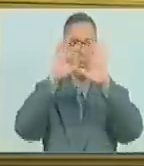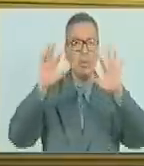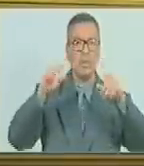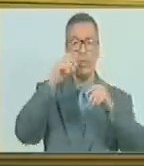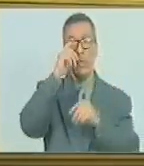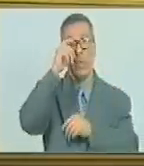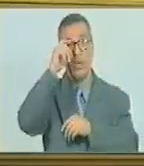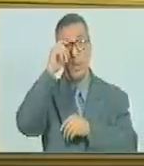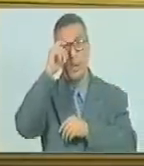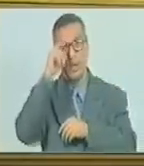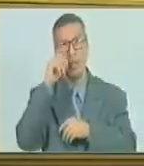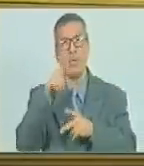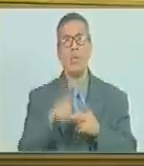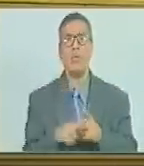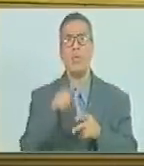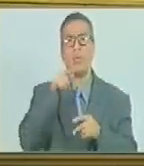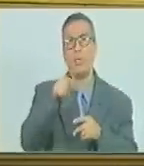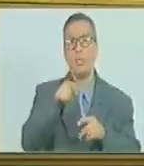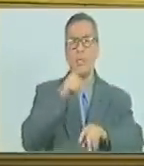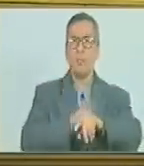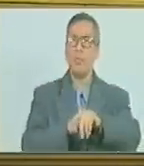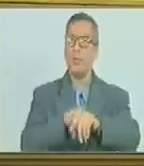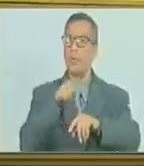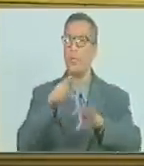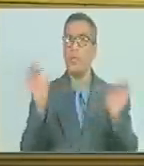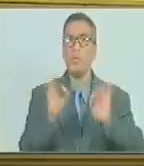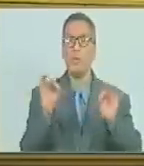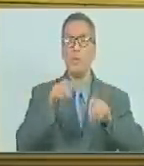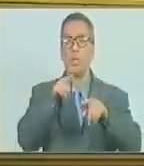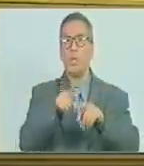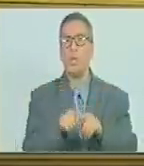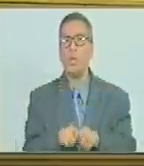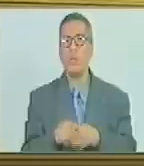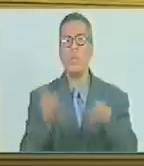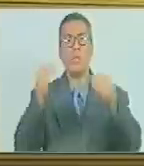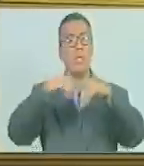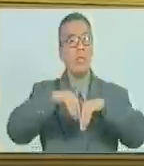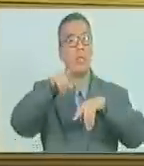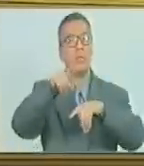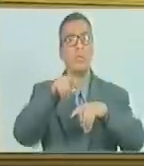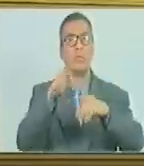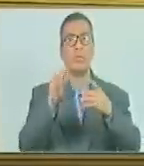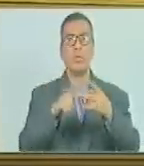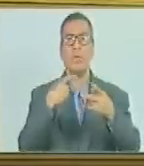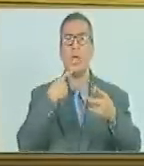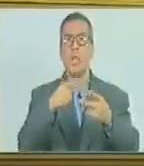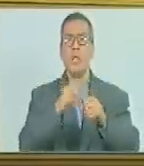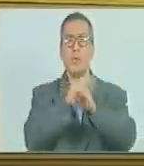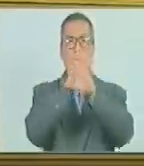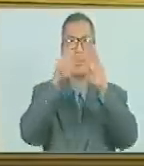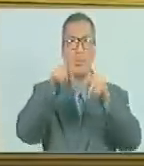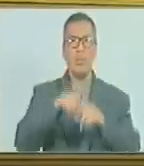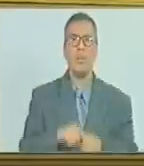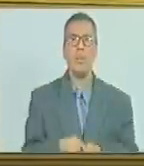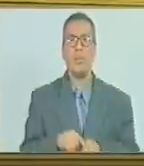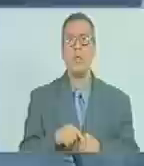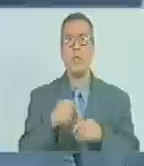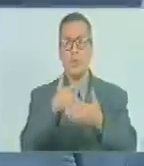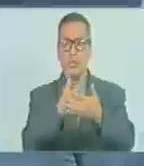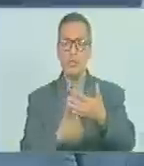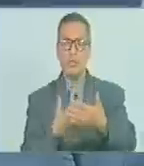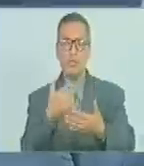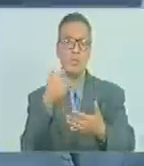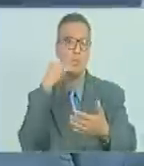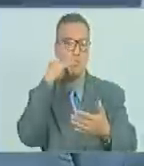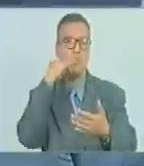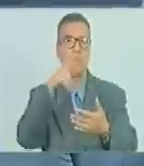Transparente, prístino. A estas alturas no hay unos resultados, porque ¿sabes cuál es un resultado fehaciente? No es el que tienes tú ahí, Ricardo, en tu teléfono. Es